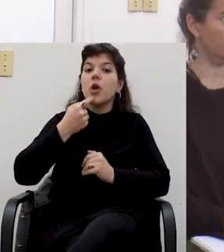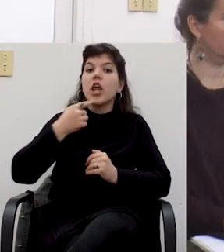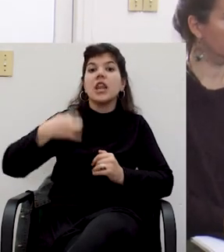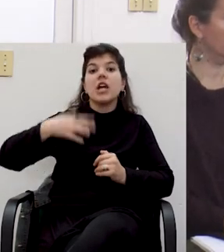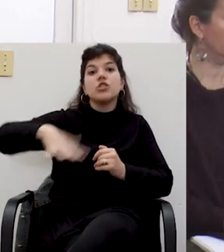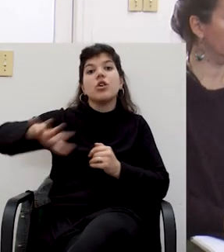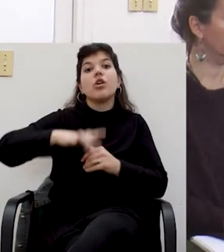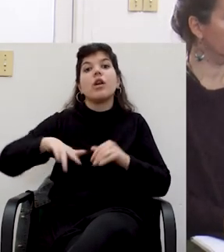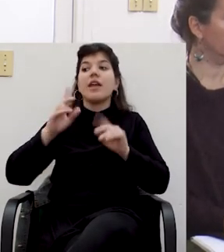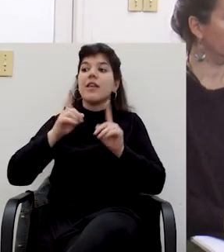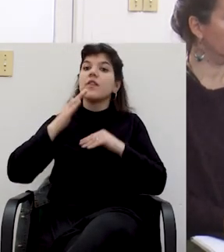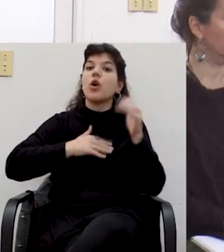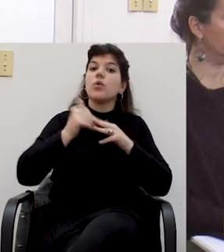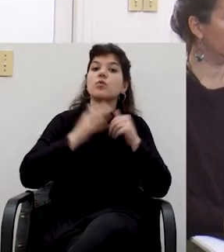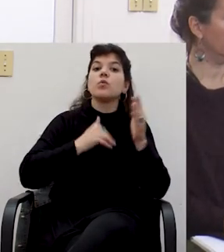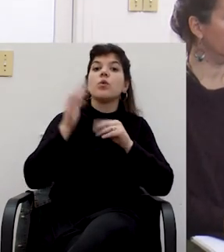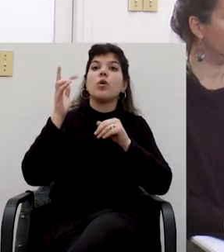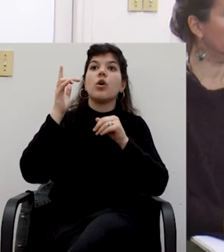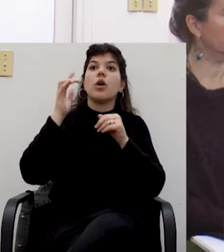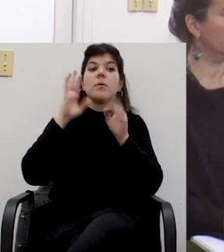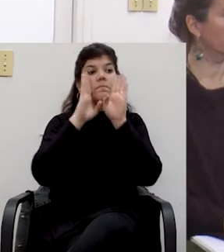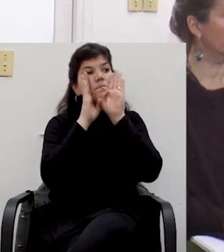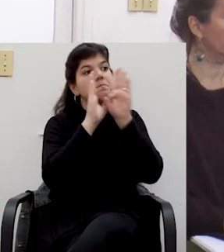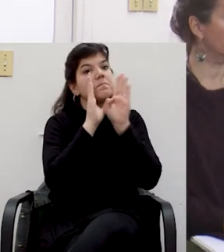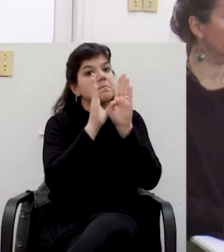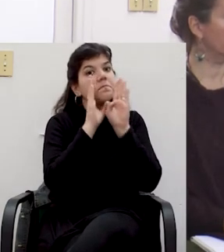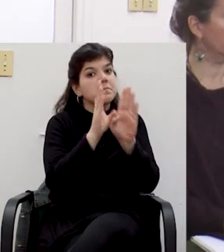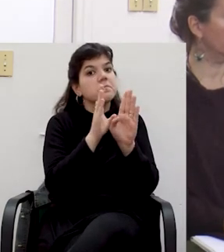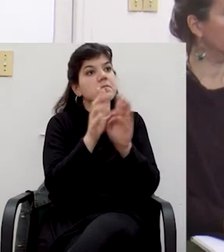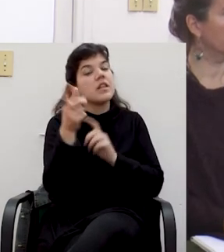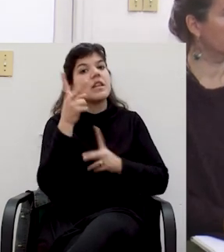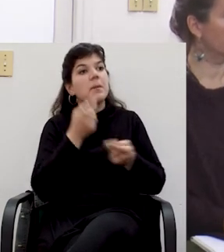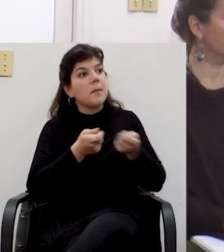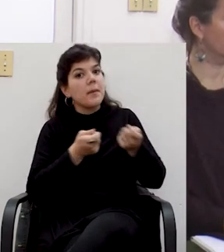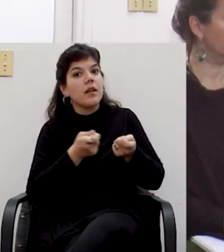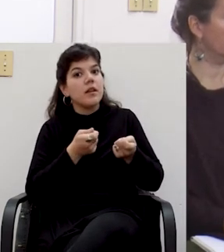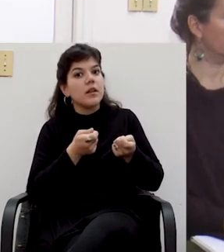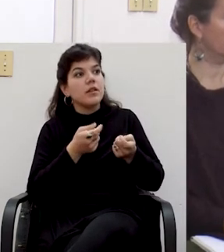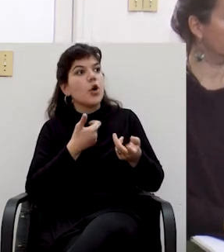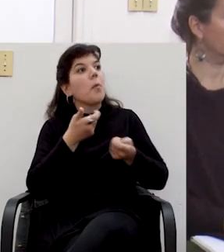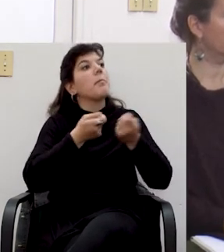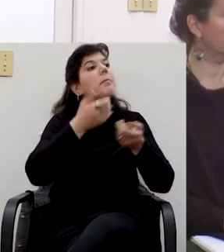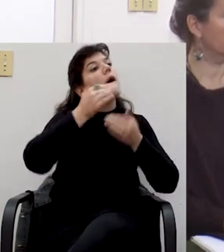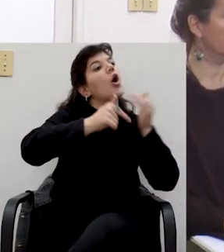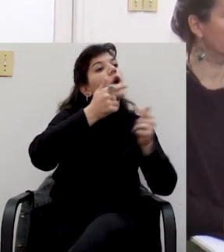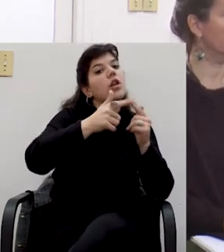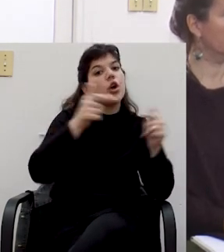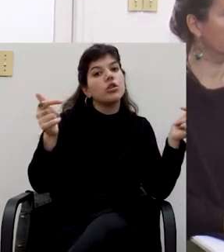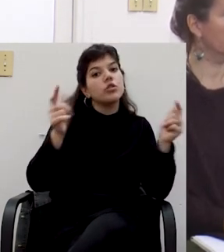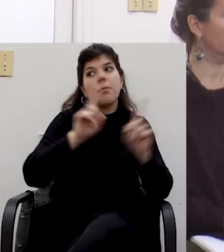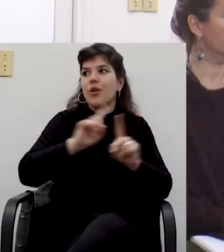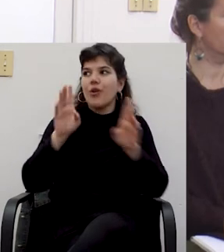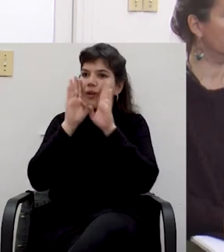que se construyen en base, enfocadas en la prestación y no en el sujeto, por